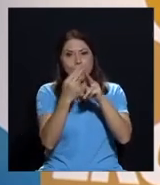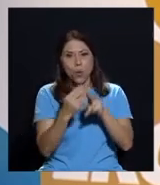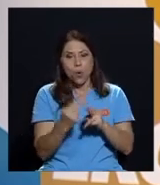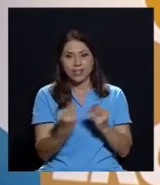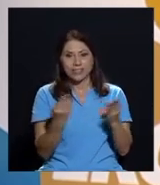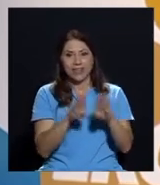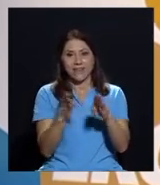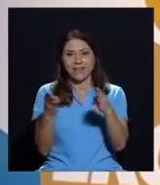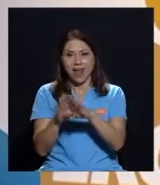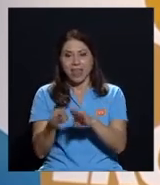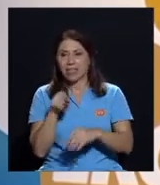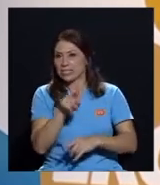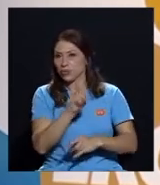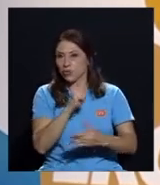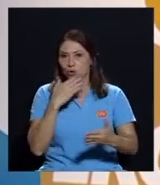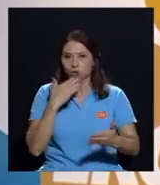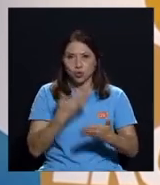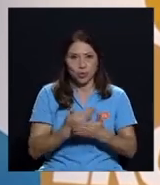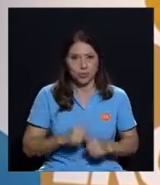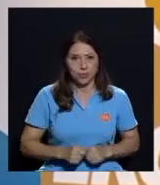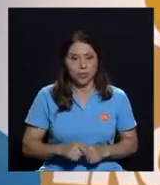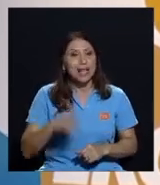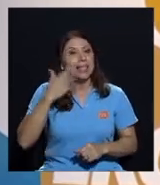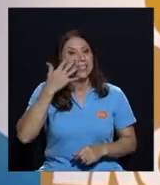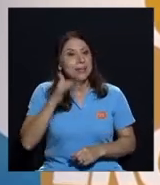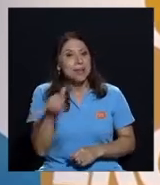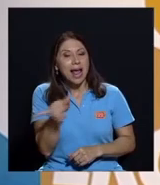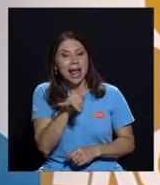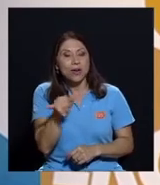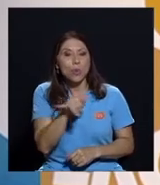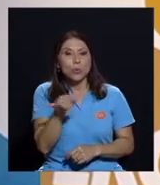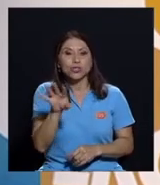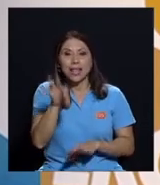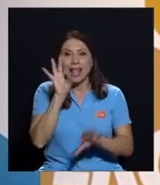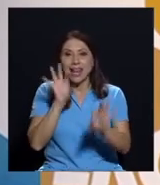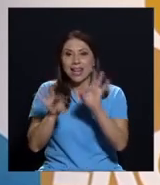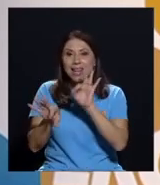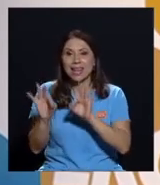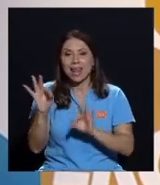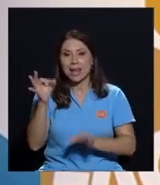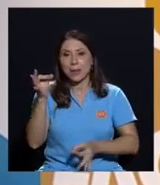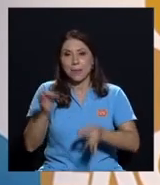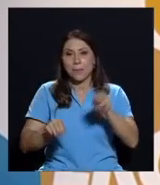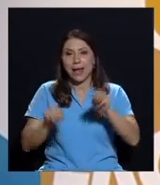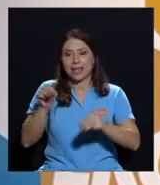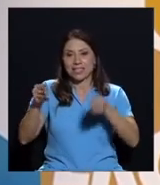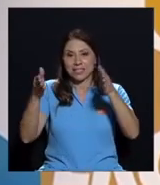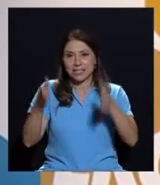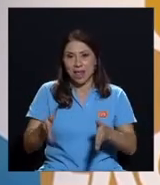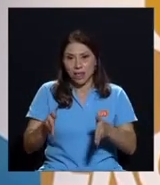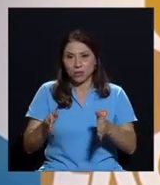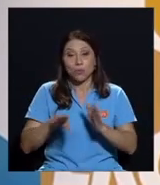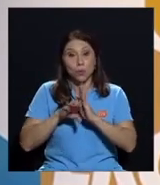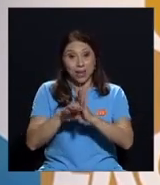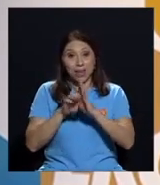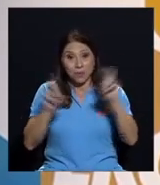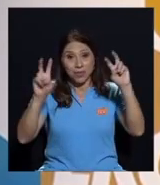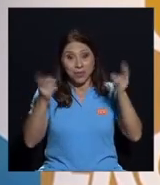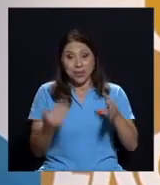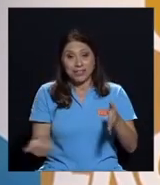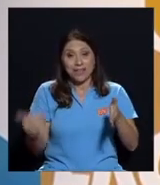están siendo los óptimos la forma en que se eligen magistrados y magistradas por ejemplo en los temas de reelección